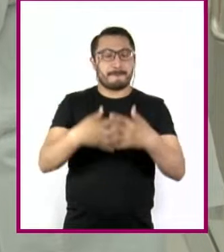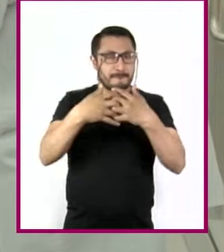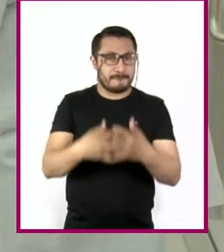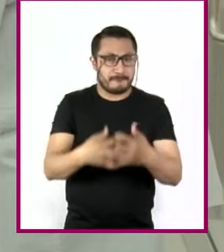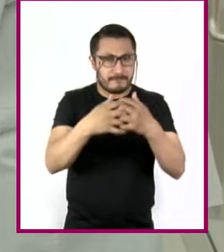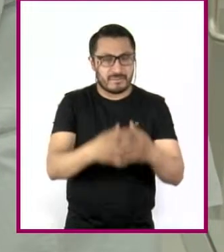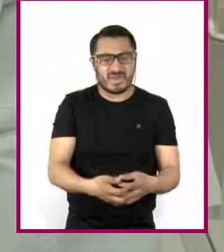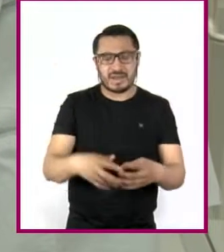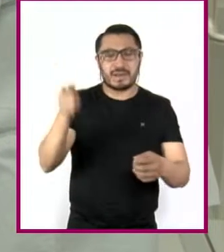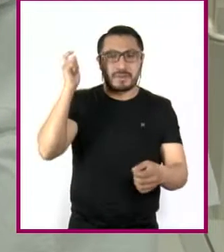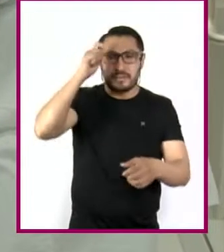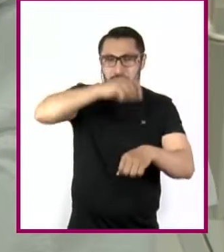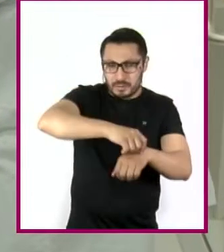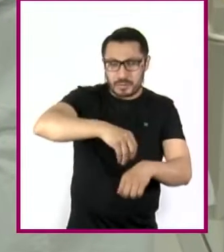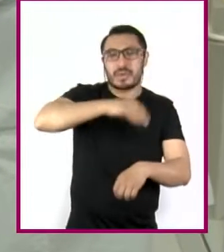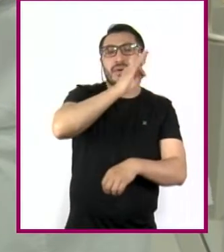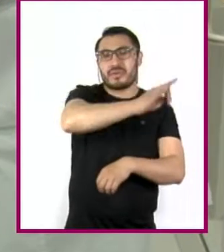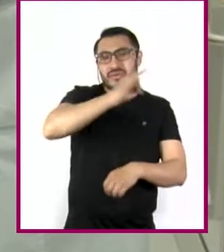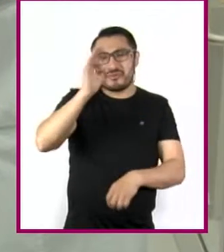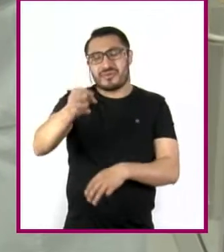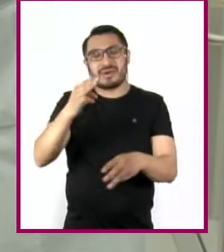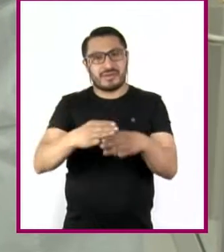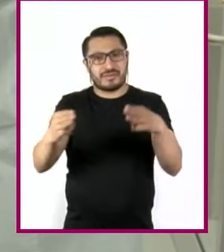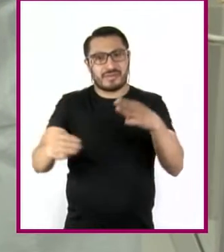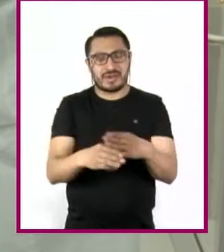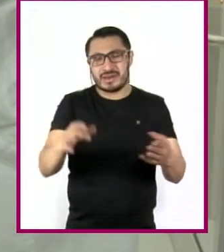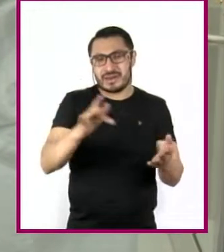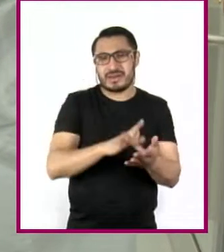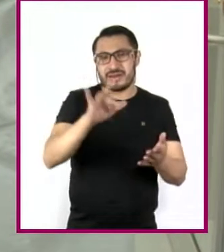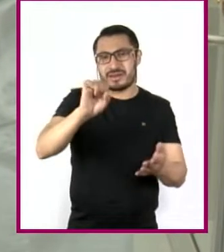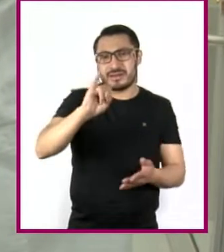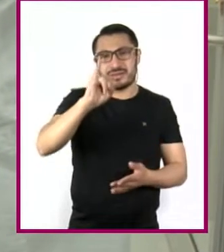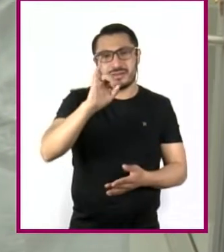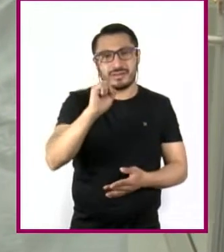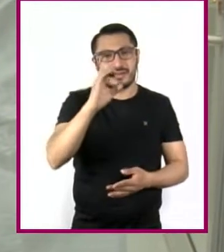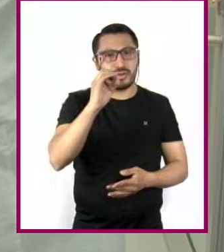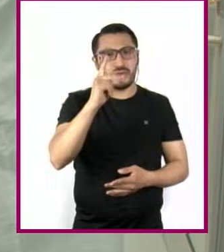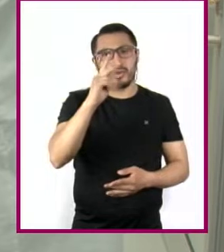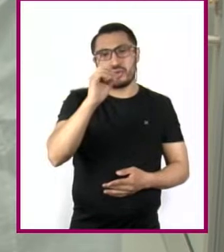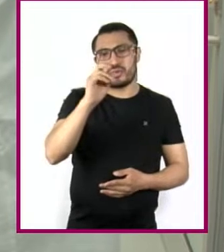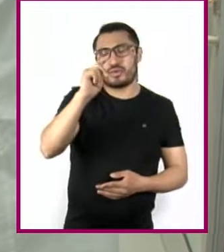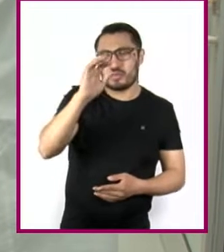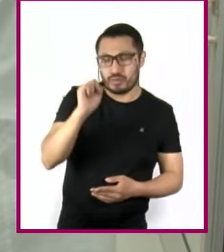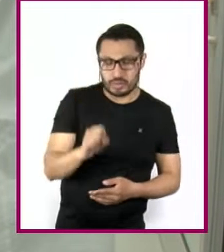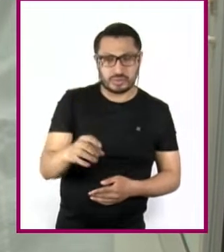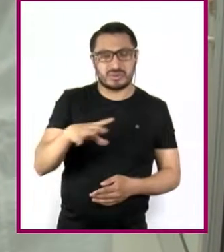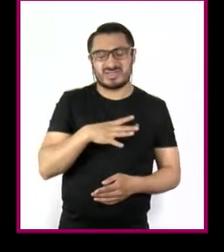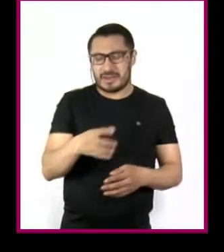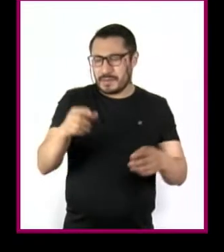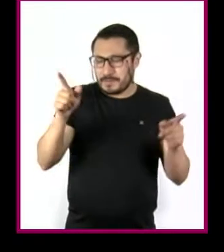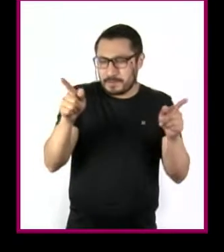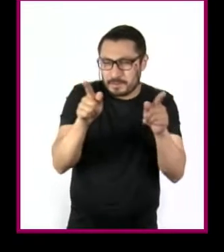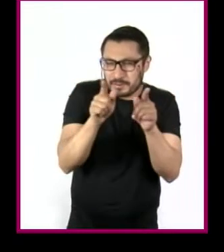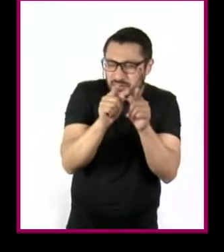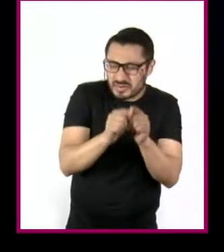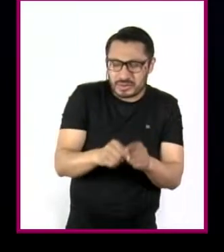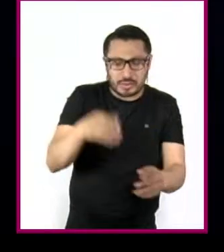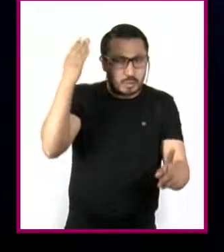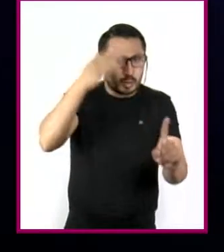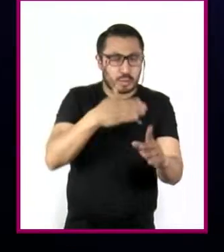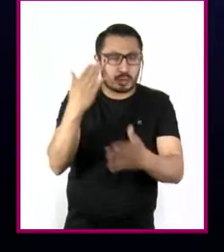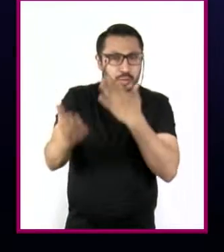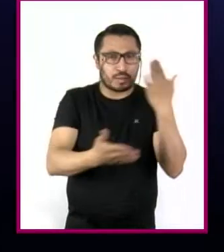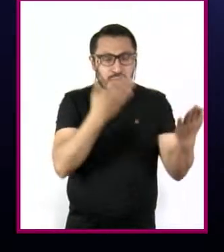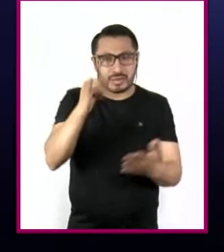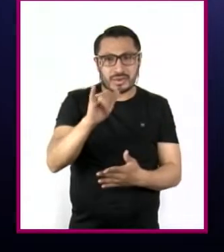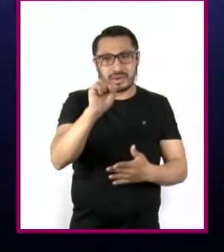permite fechar materiales gracias a la detección de isótopos de concentraciones muy bajas. Con el fin de estudiar